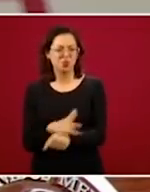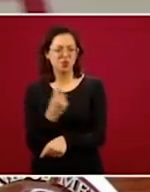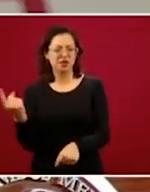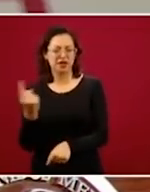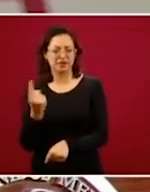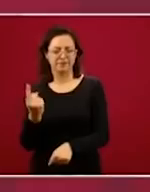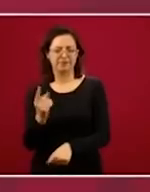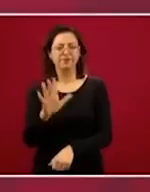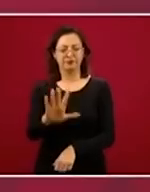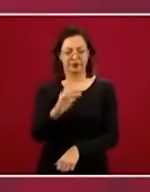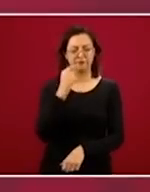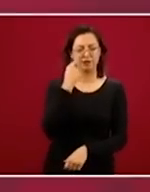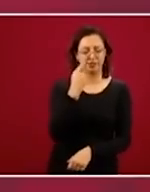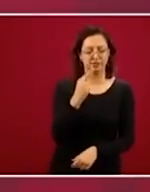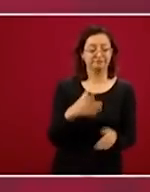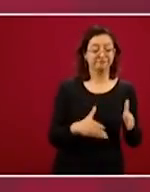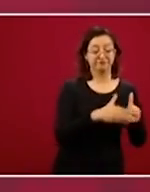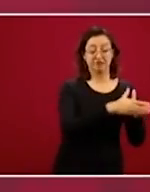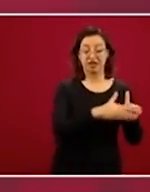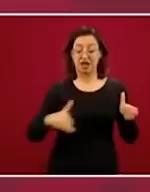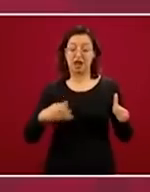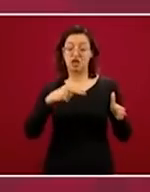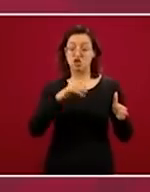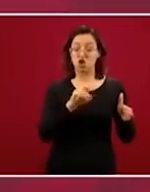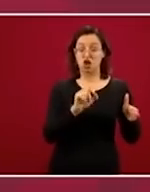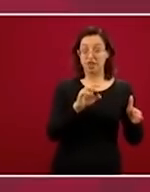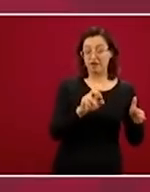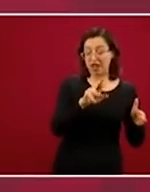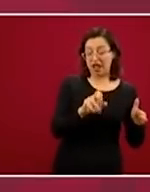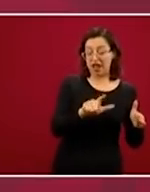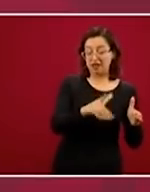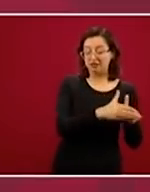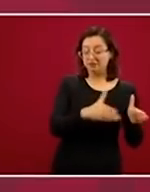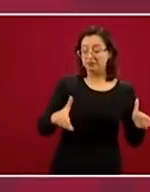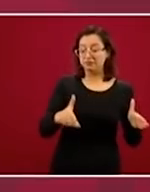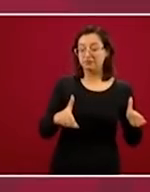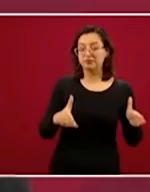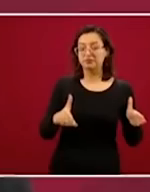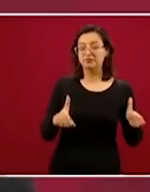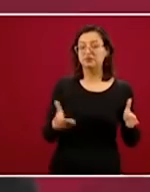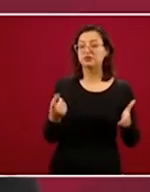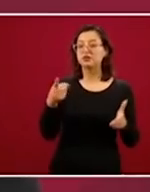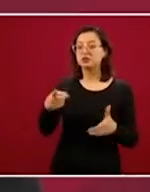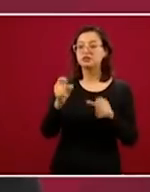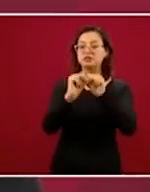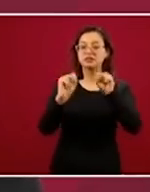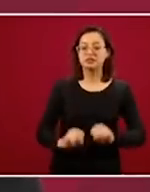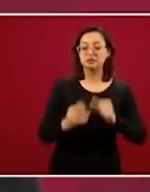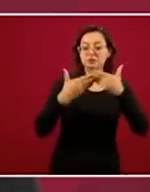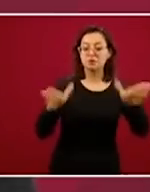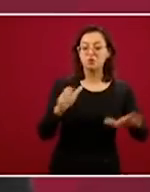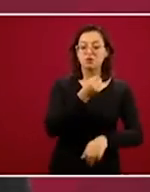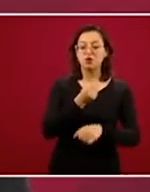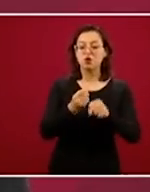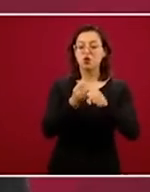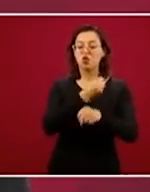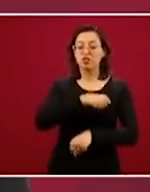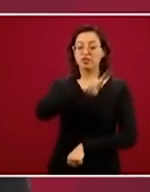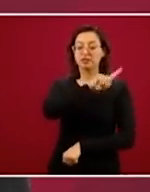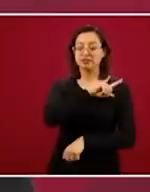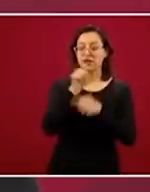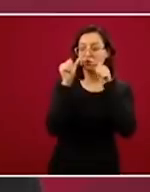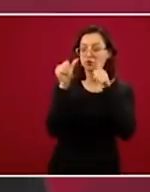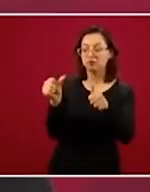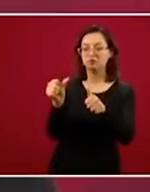se abandono por completo el sistema público de